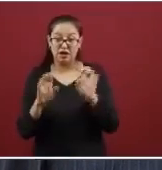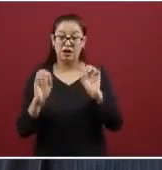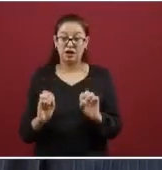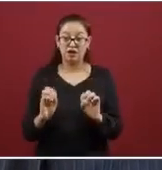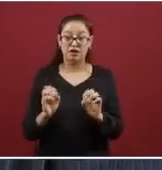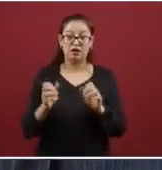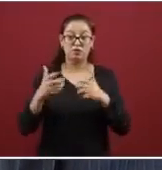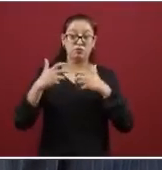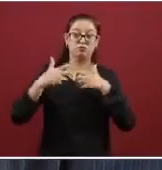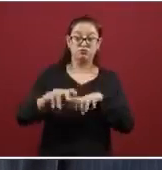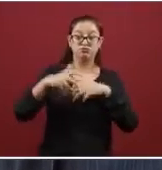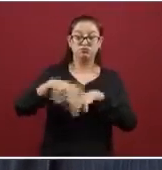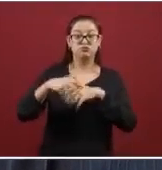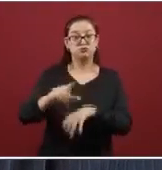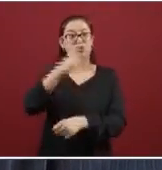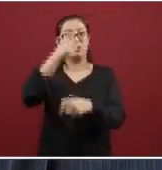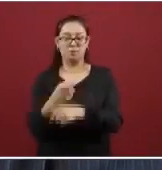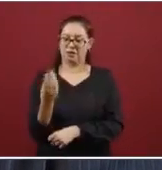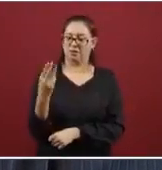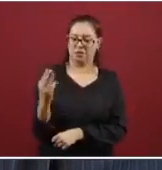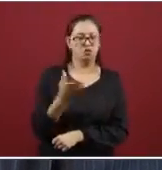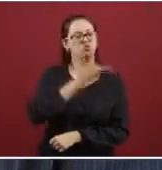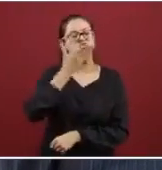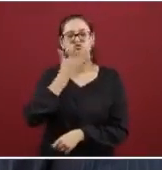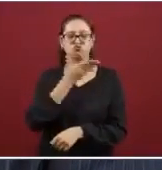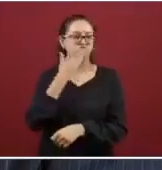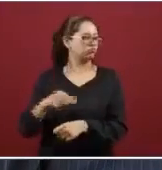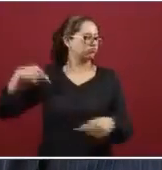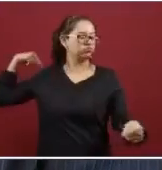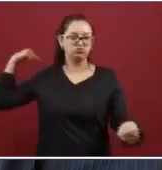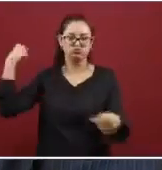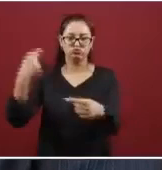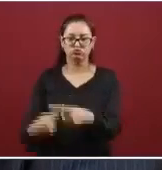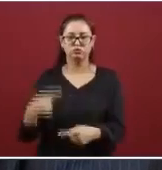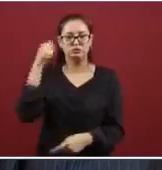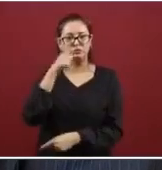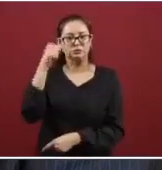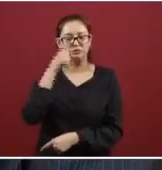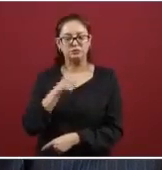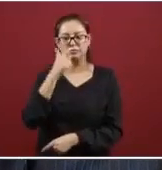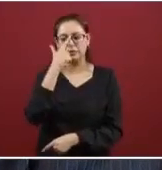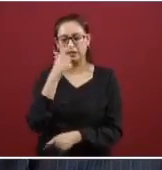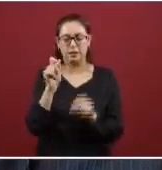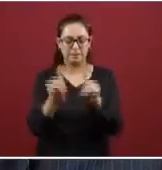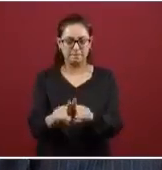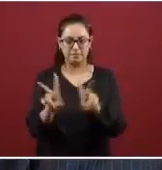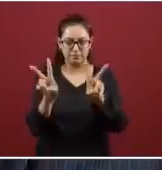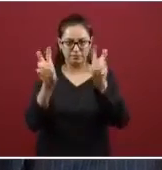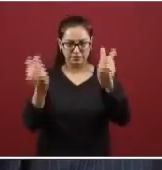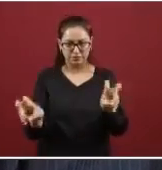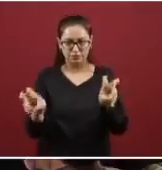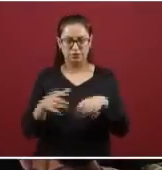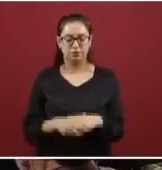haber el desfile del 1 de mayo como se venía haciendo en años anteriores. Y sobre ese mismo tema,